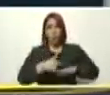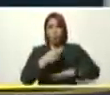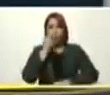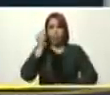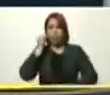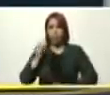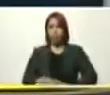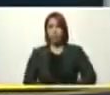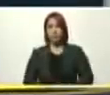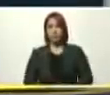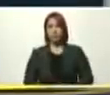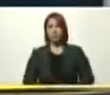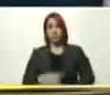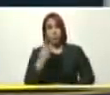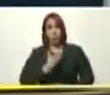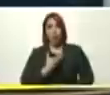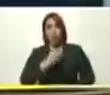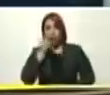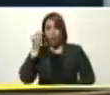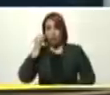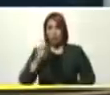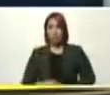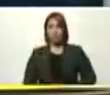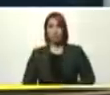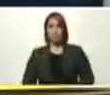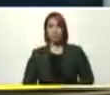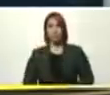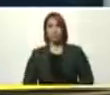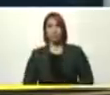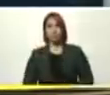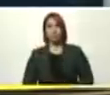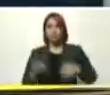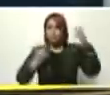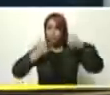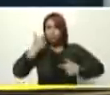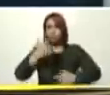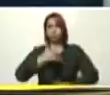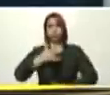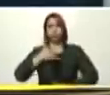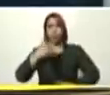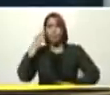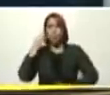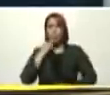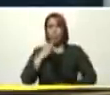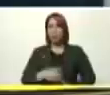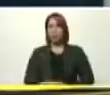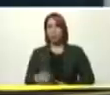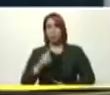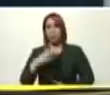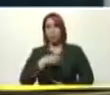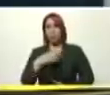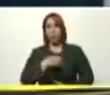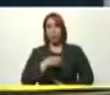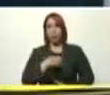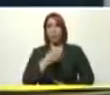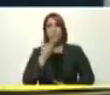gobernadora, un alcalde, una alcaldesa, chavista y bolivariana, no puede ser un todero.